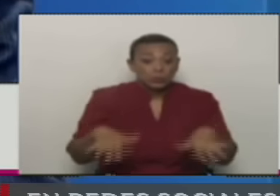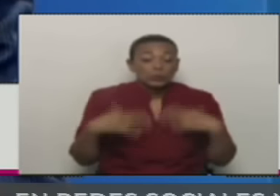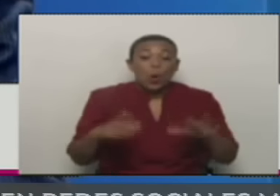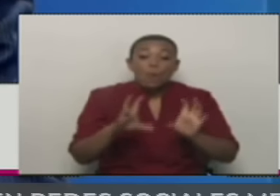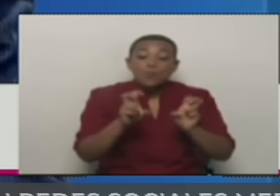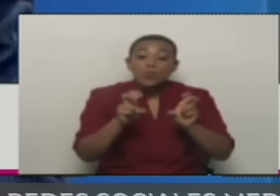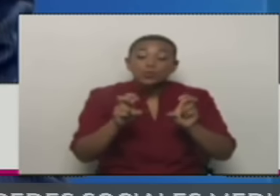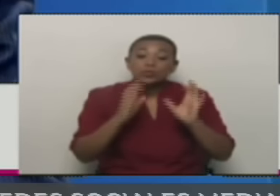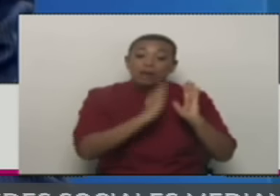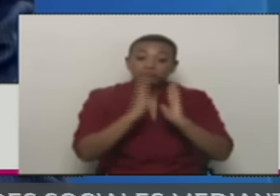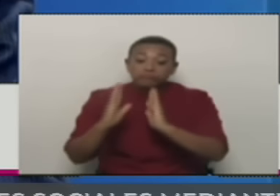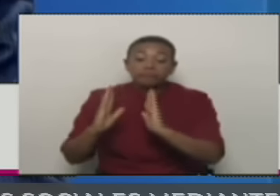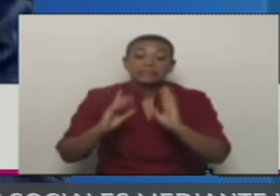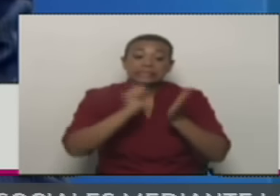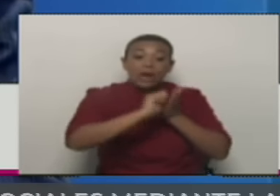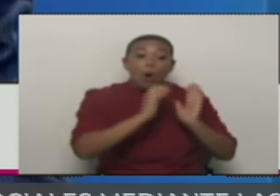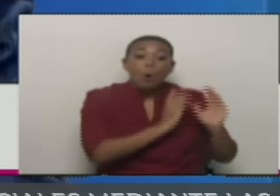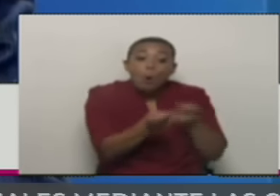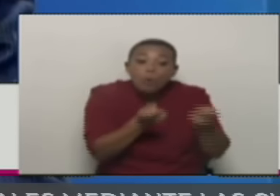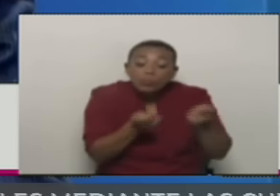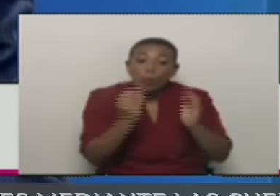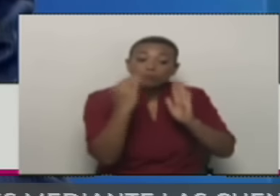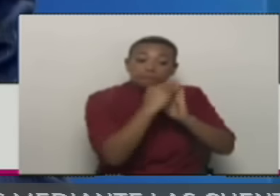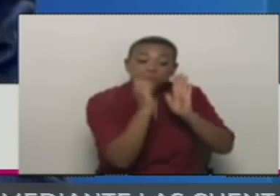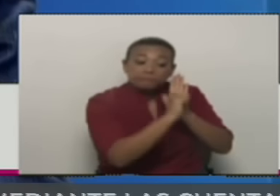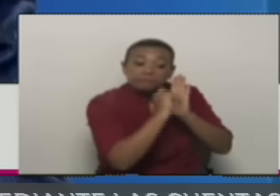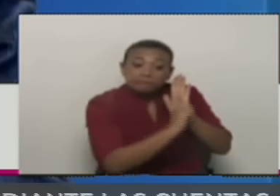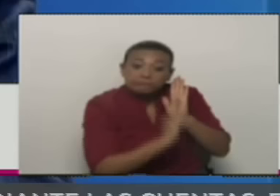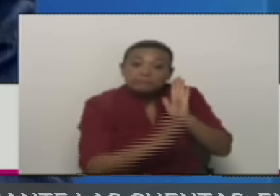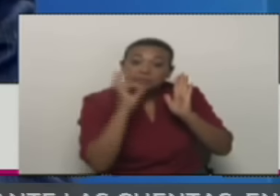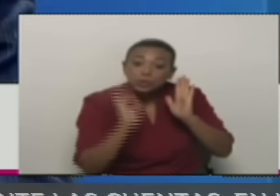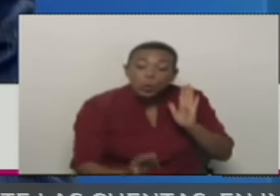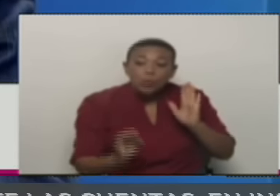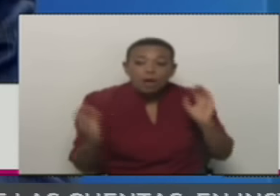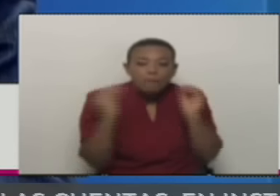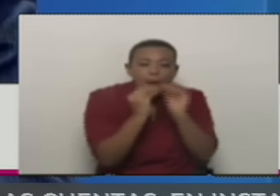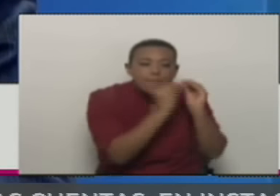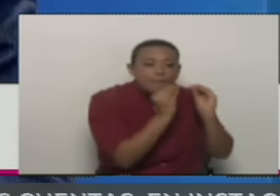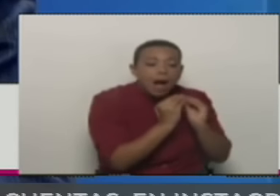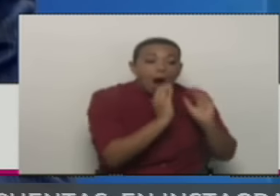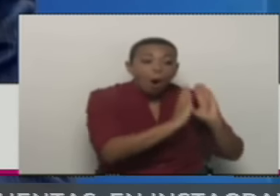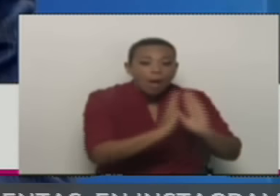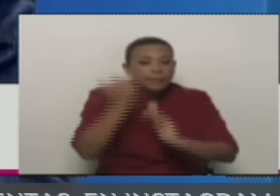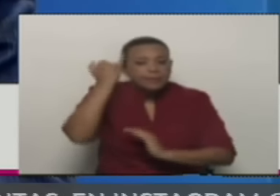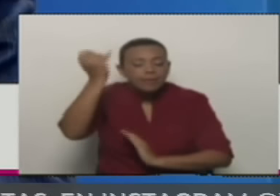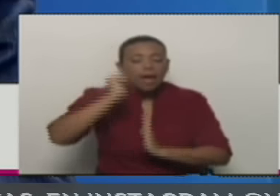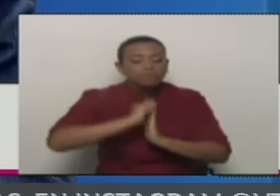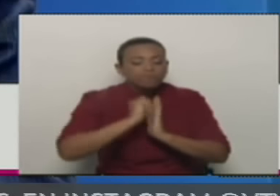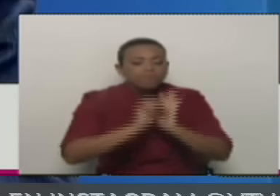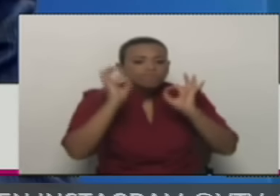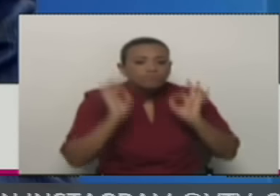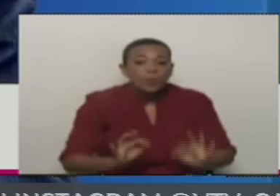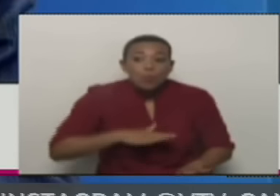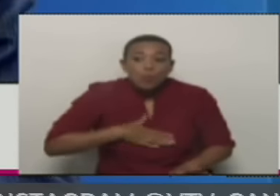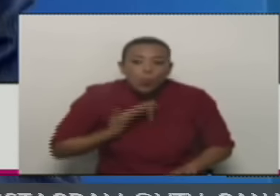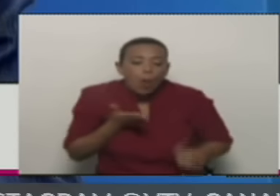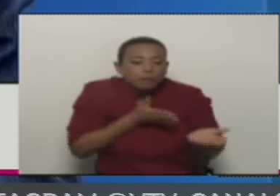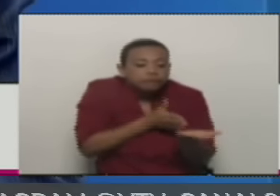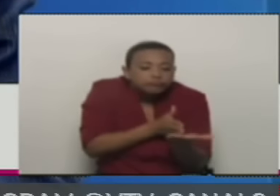metodología, mucha sistematización para poder sintonizar y poder